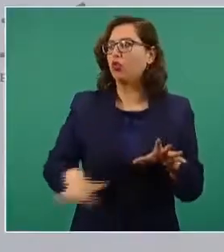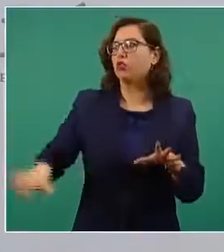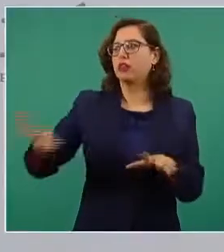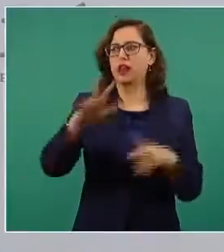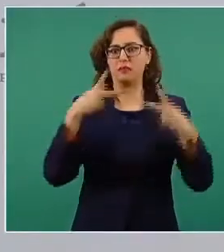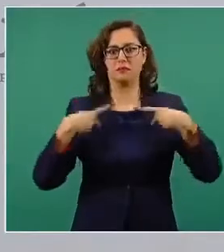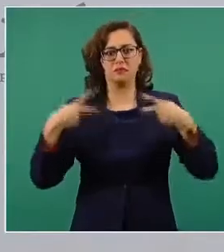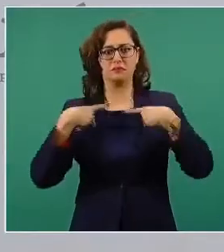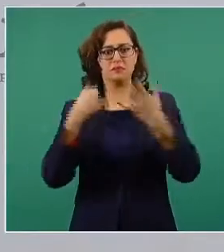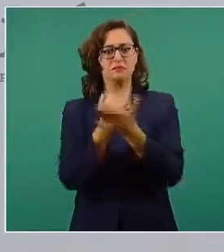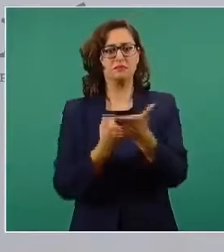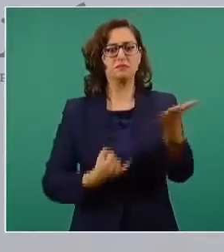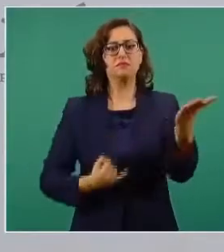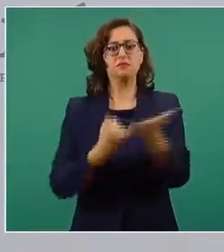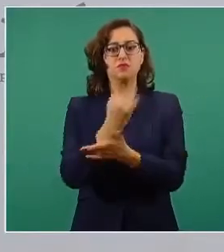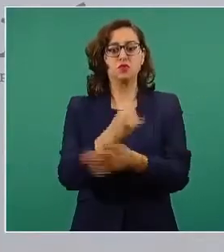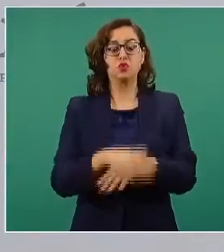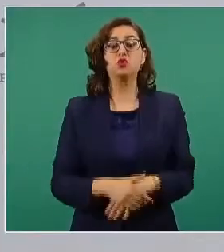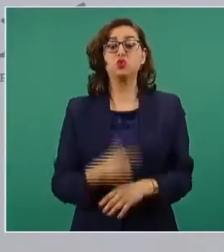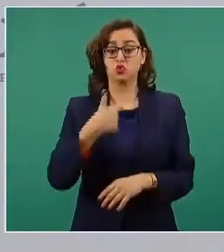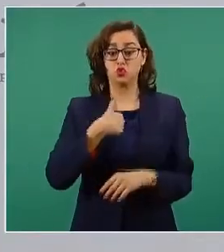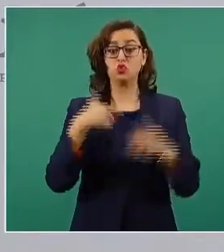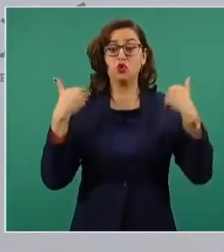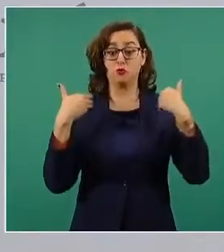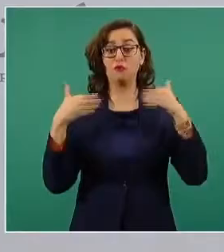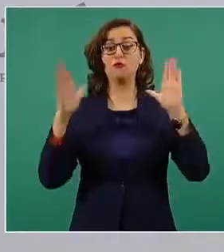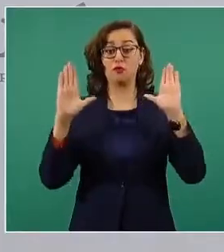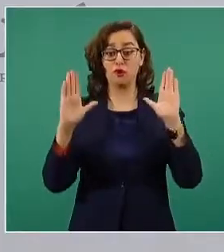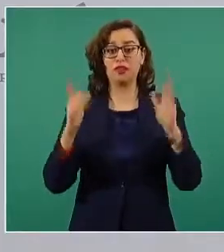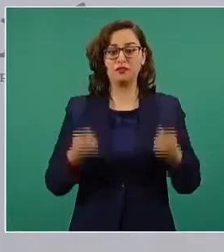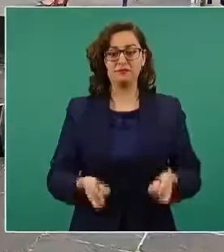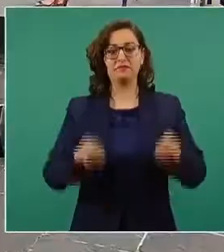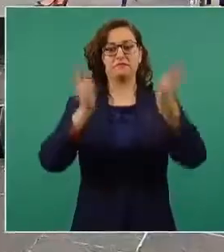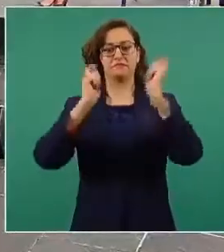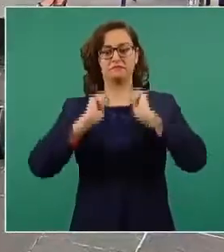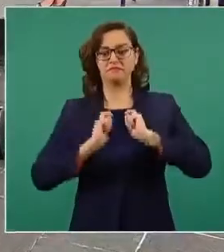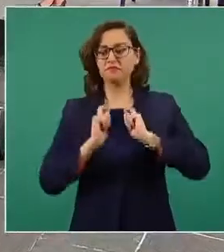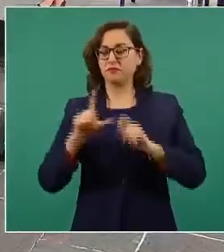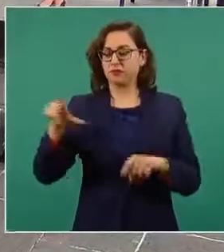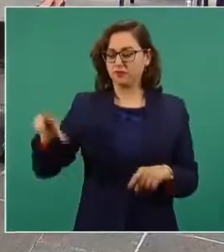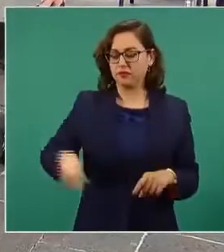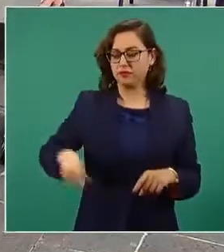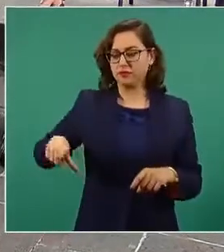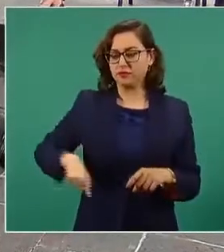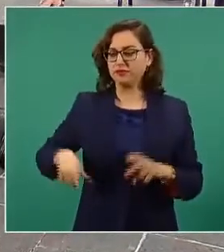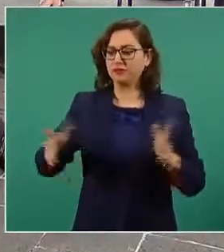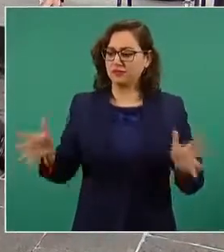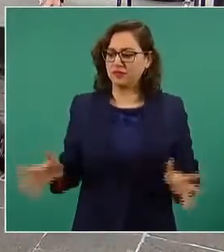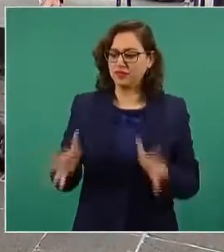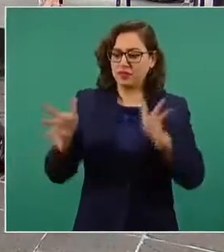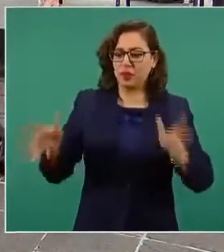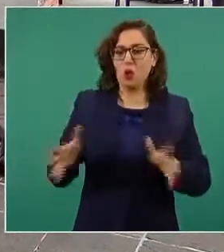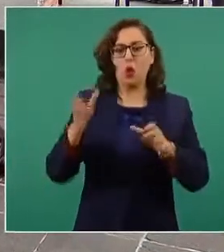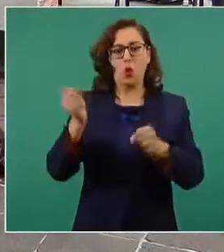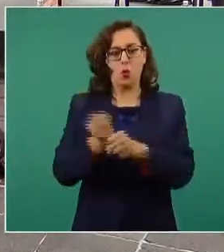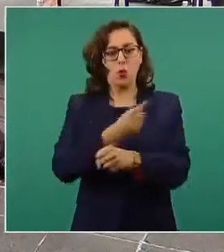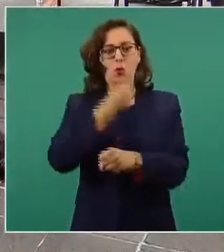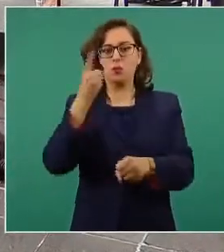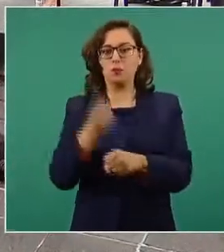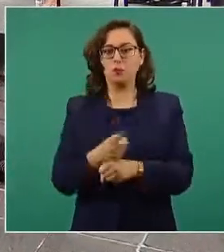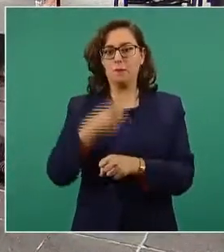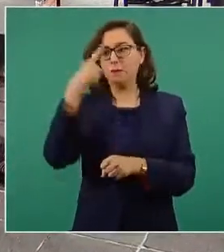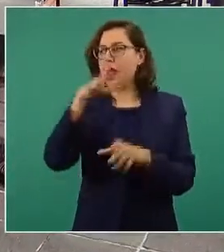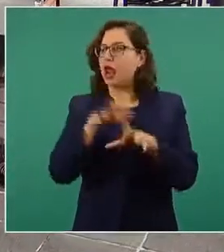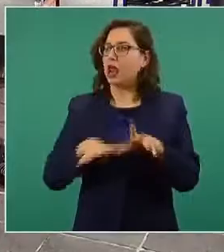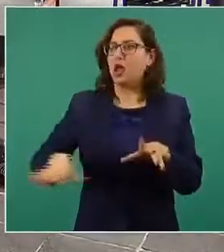Sufrí porque fui jefa de un gobierno que representó la construcción de oportunidades y gobiernos para millones